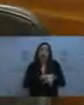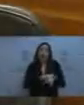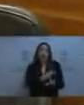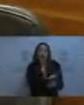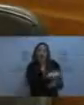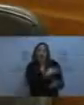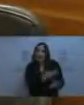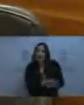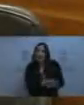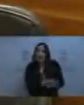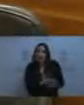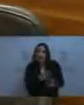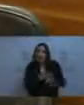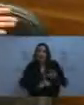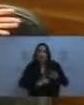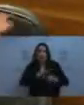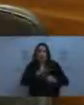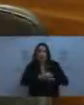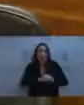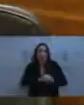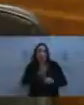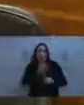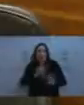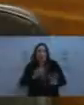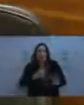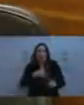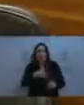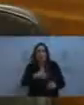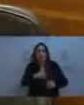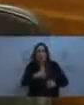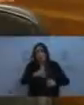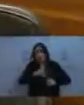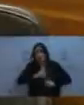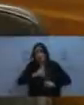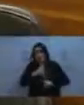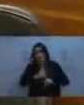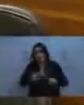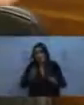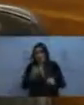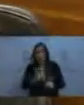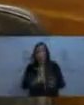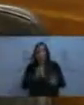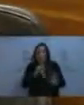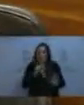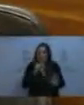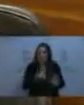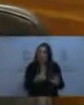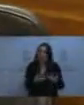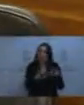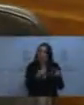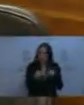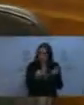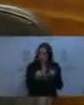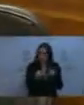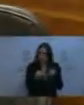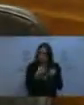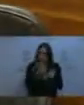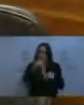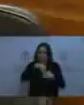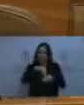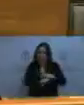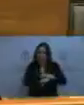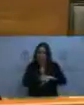momento de que esto no sea así. Todo ello también, como sabe, no obstante, sin perjuicio de que haya controles posteriores en la